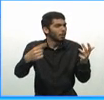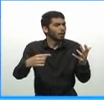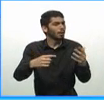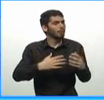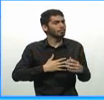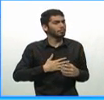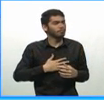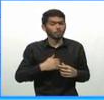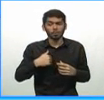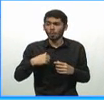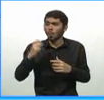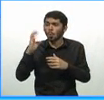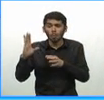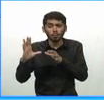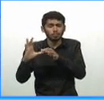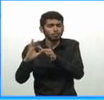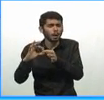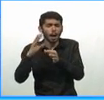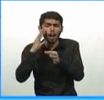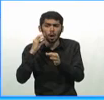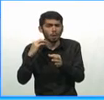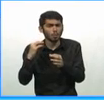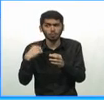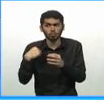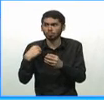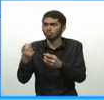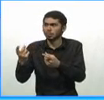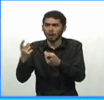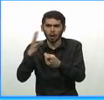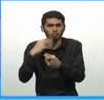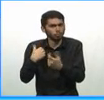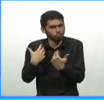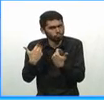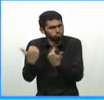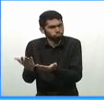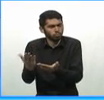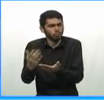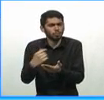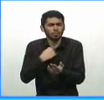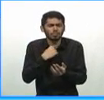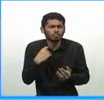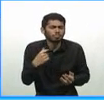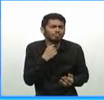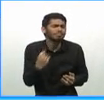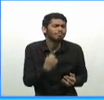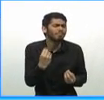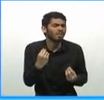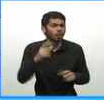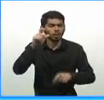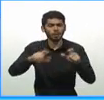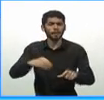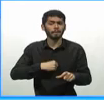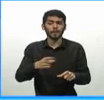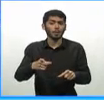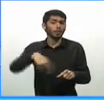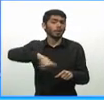que haga con el club Aunque siempre voy estar a disposición es es para que el hincha esté contento No yo quiero que mi club vuelva a ser un